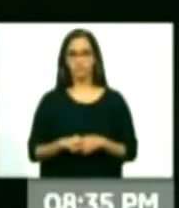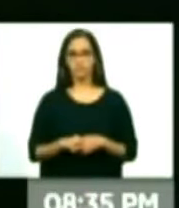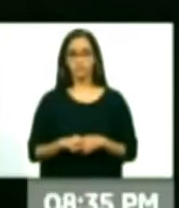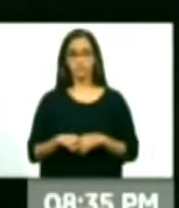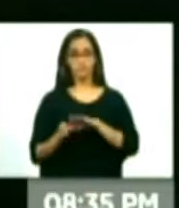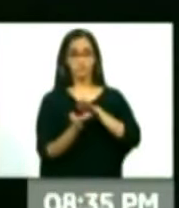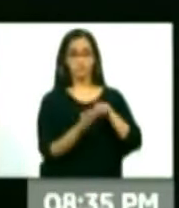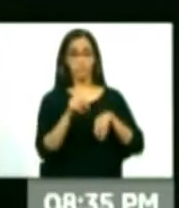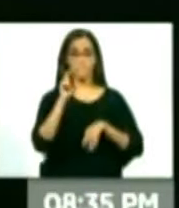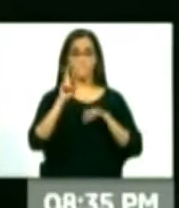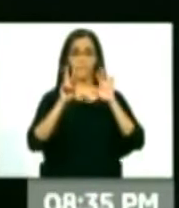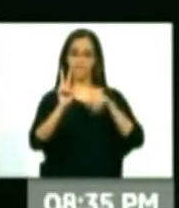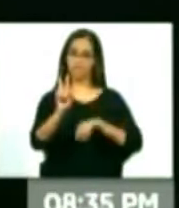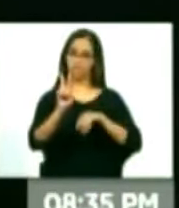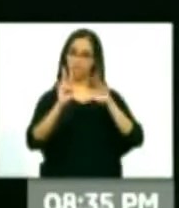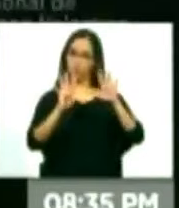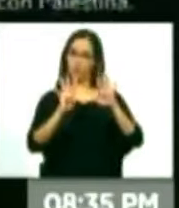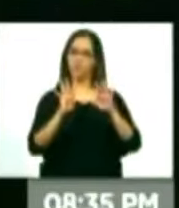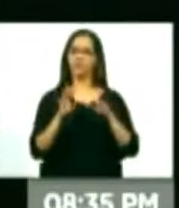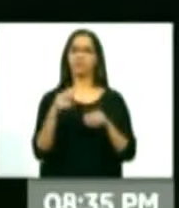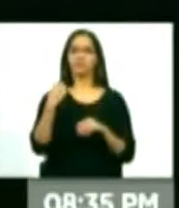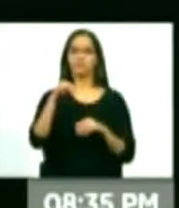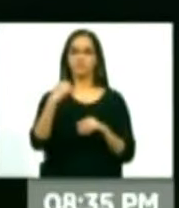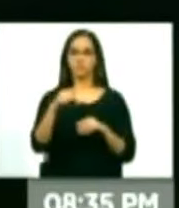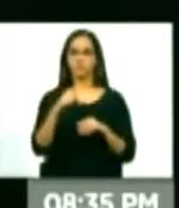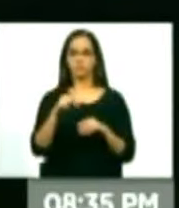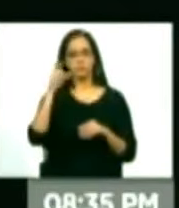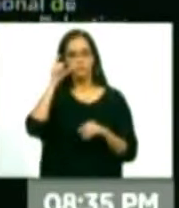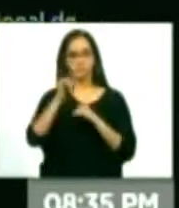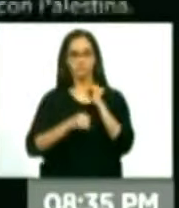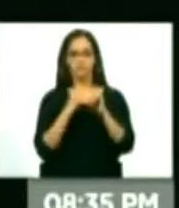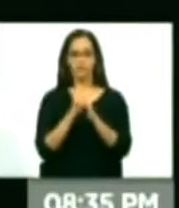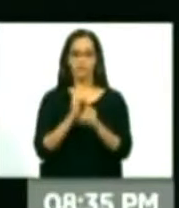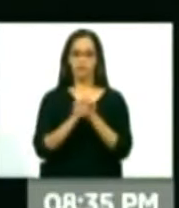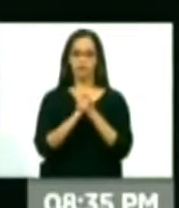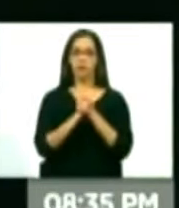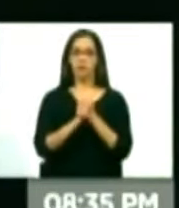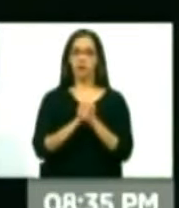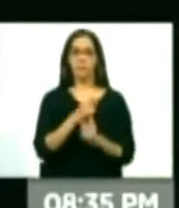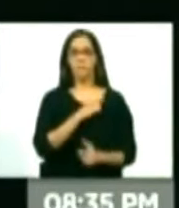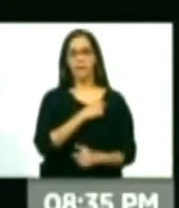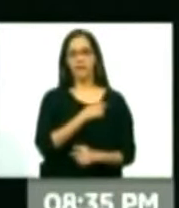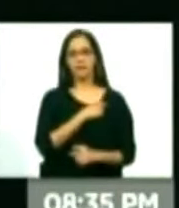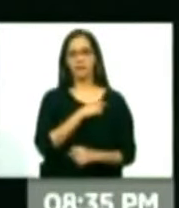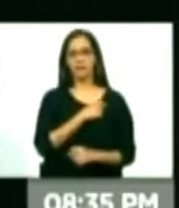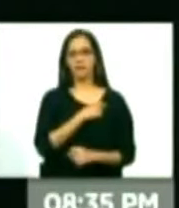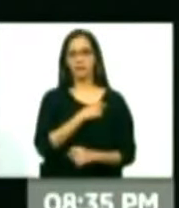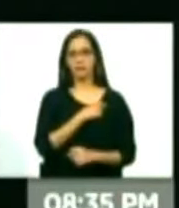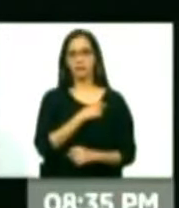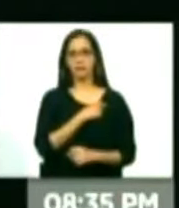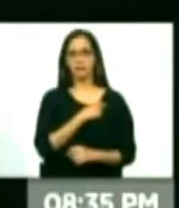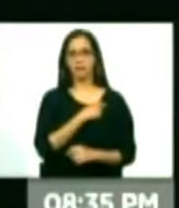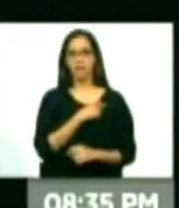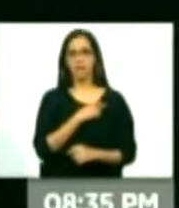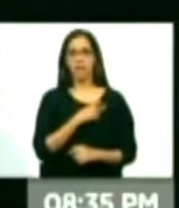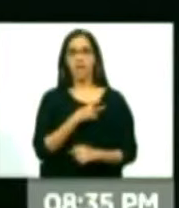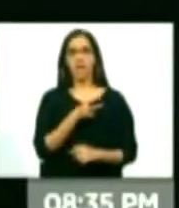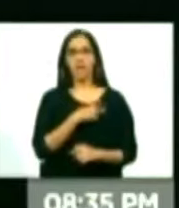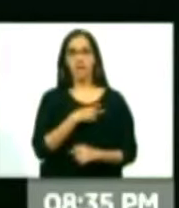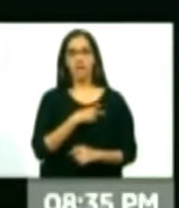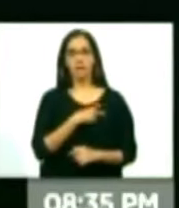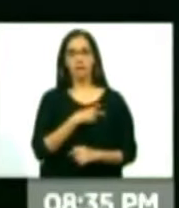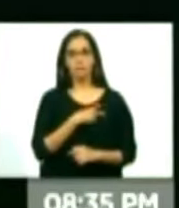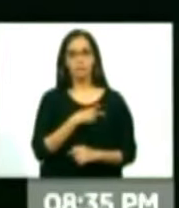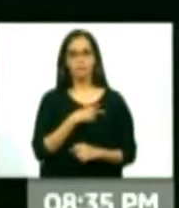29 de noviembre, Día Internacional de Solidaridad con Palestina. La solidaridad con el hermano pueblo